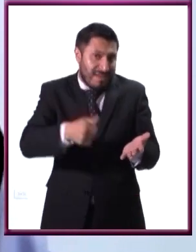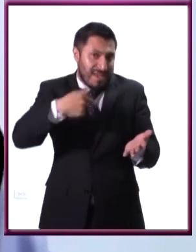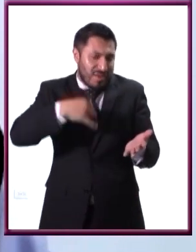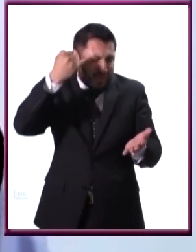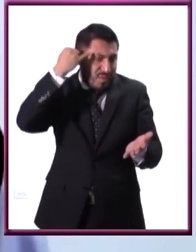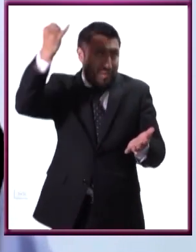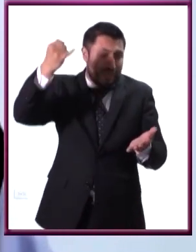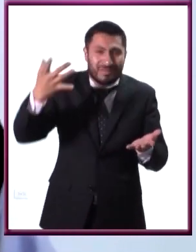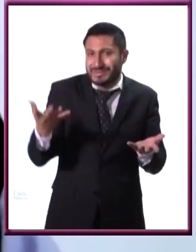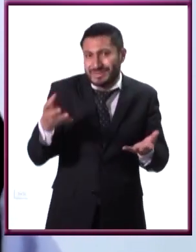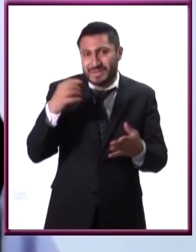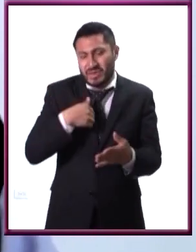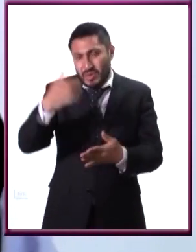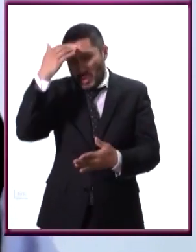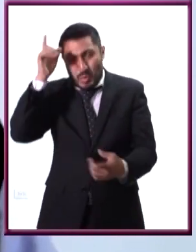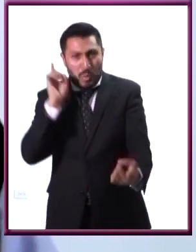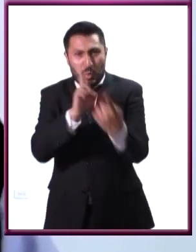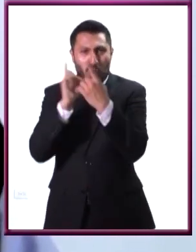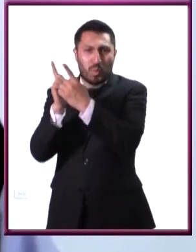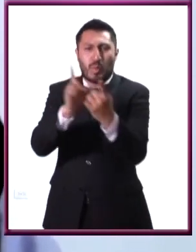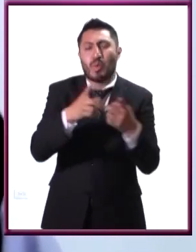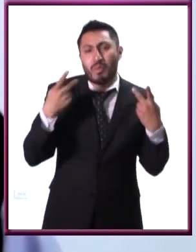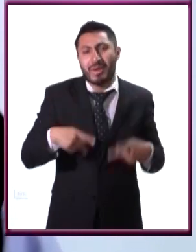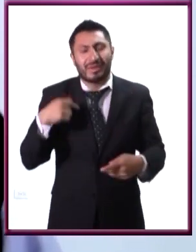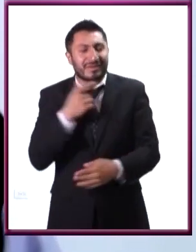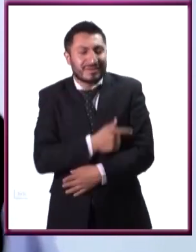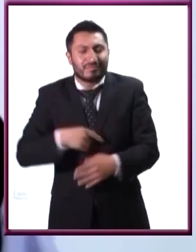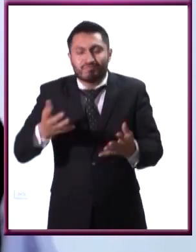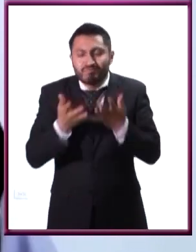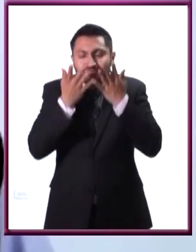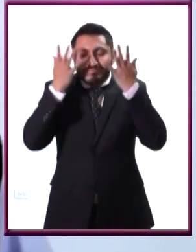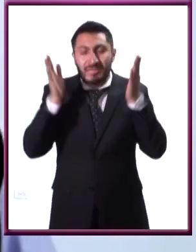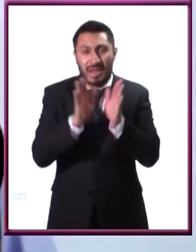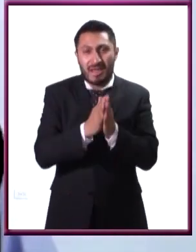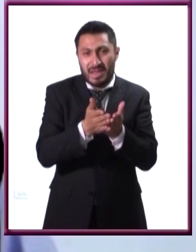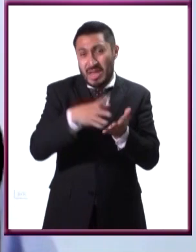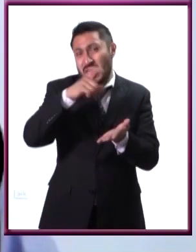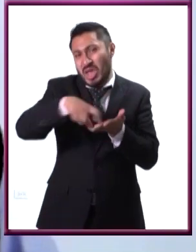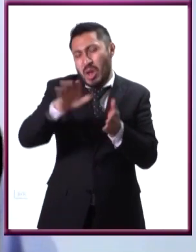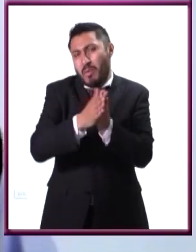queriendo, lo que estamos imaginando. Conozco muchas personas que inclusive les gusta el olor del libro.